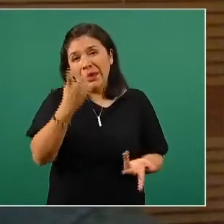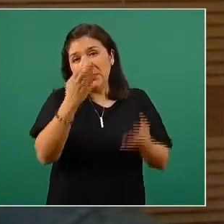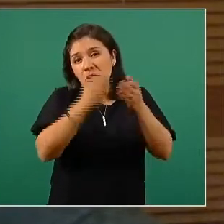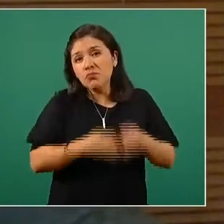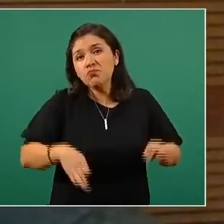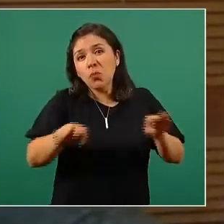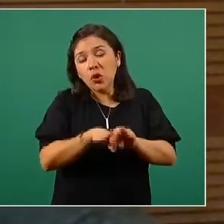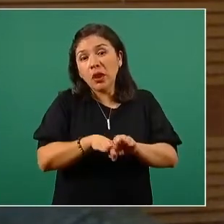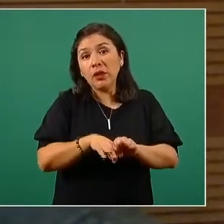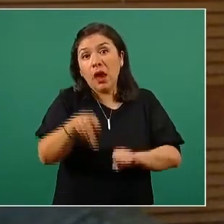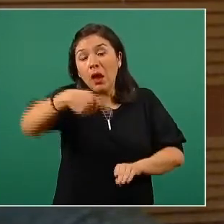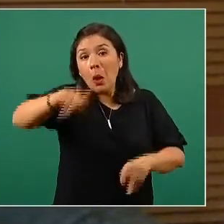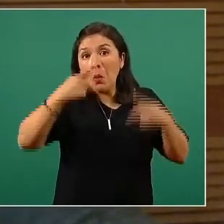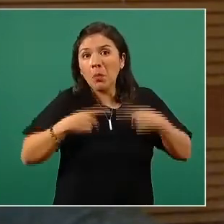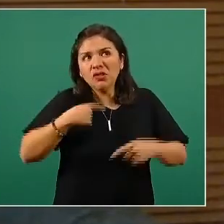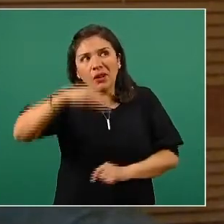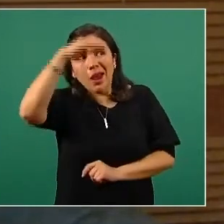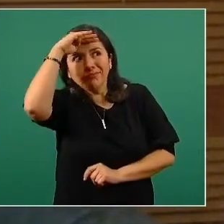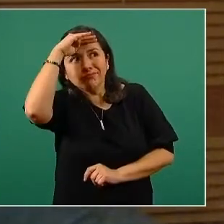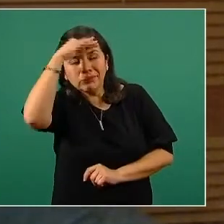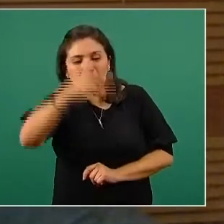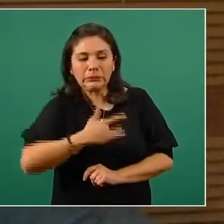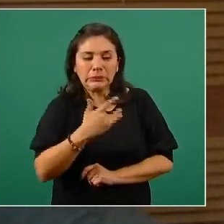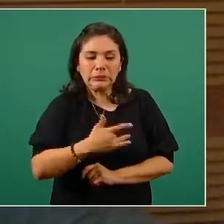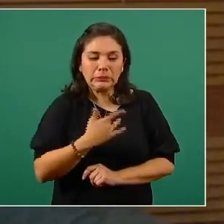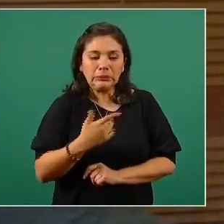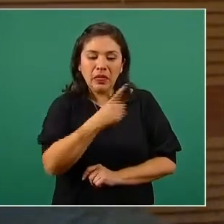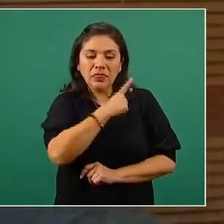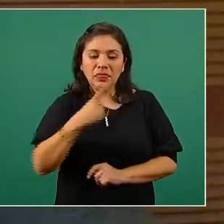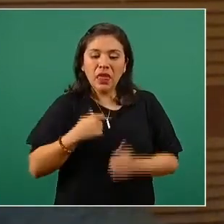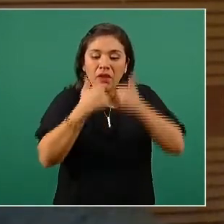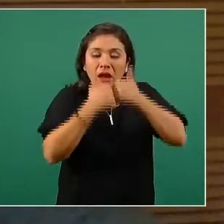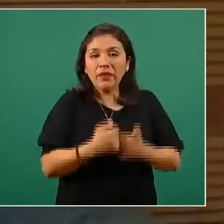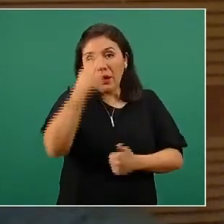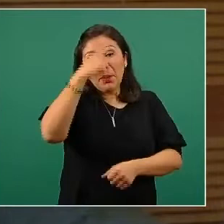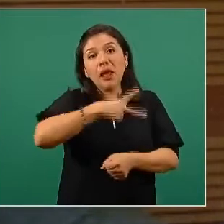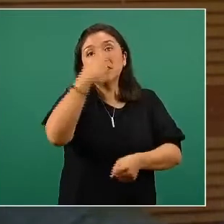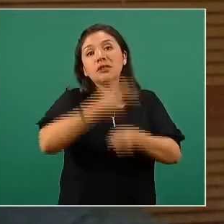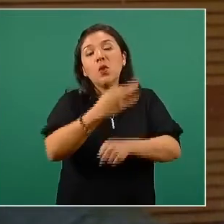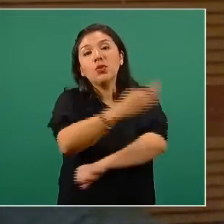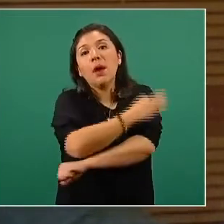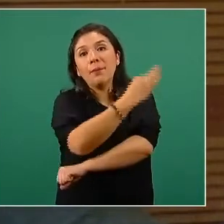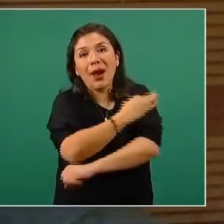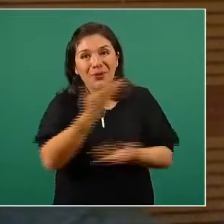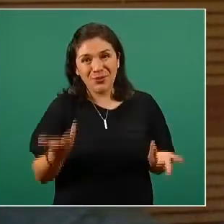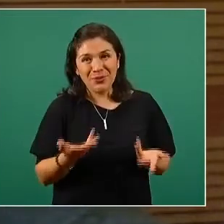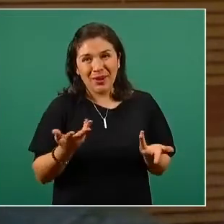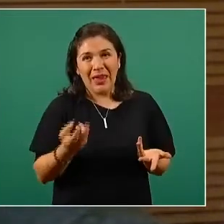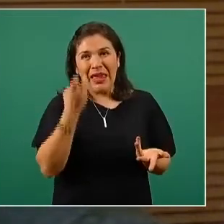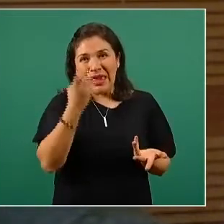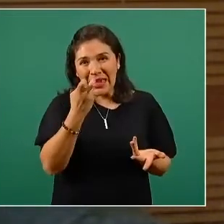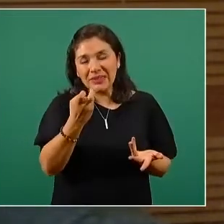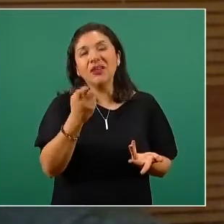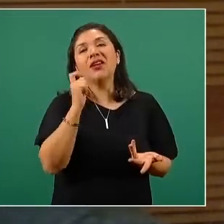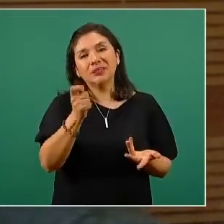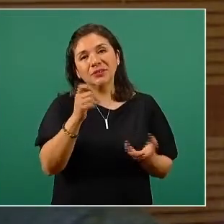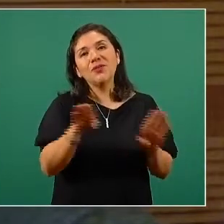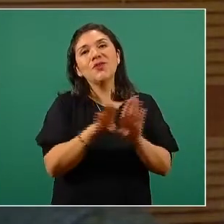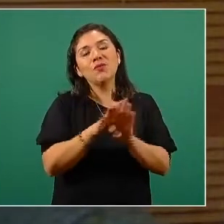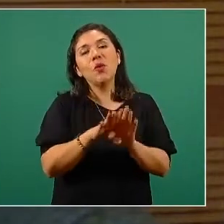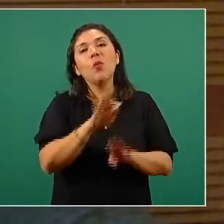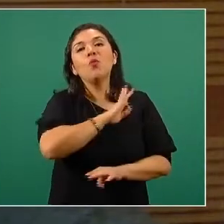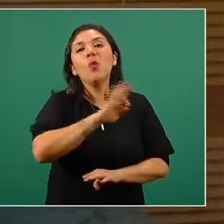importante que las personas consideren que tienen que recibir su segunda dosis y por lo tanto se les